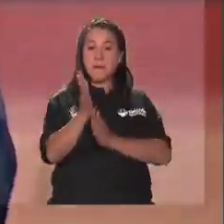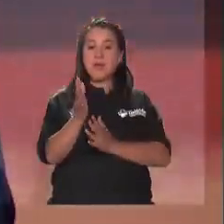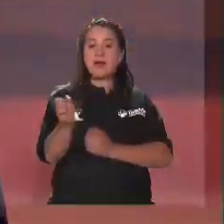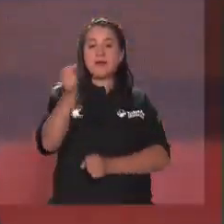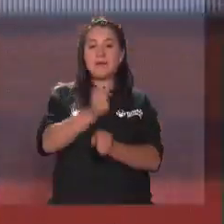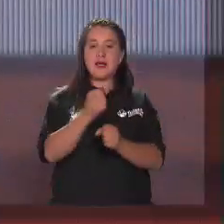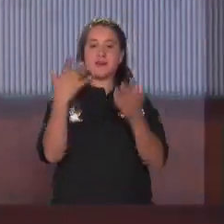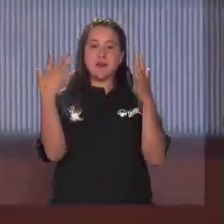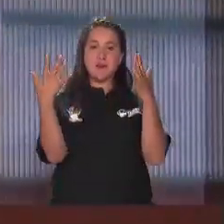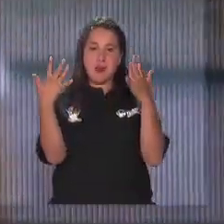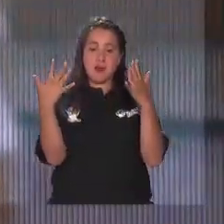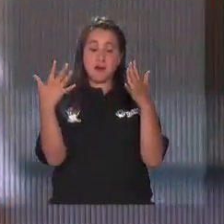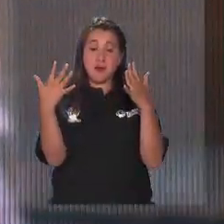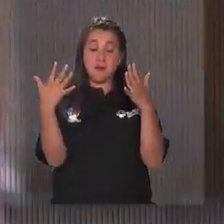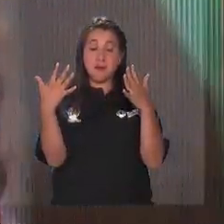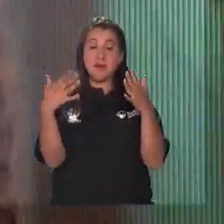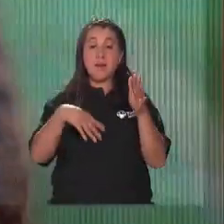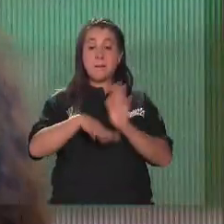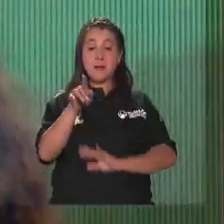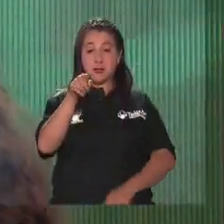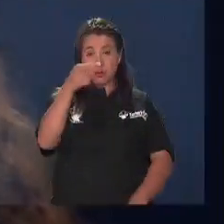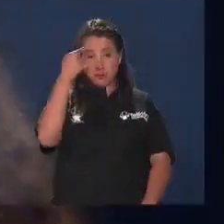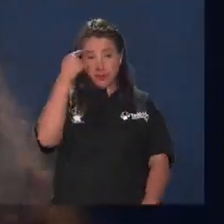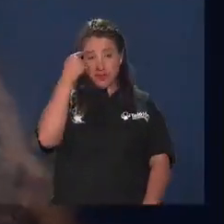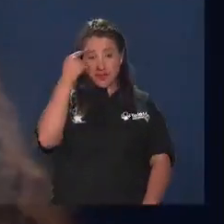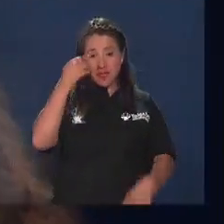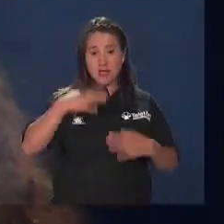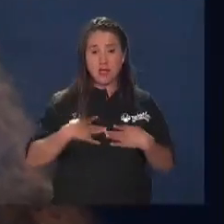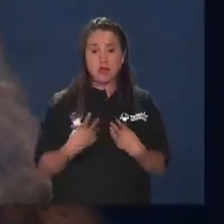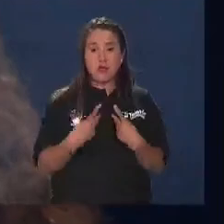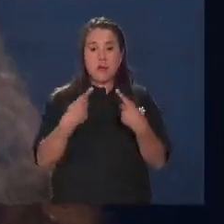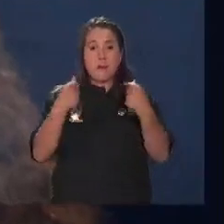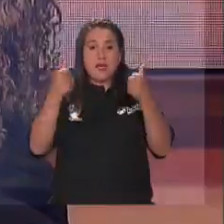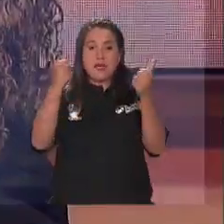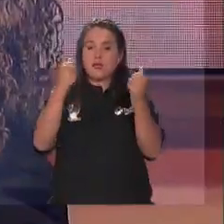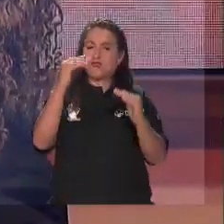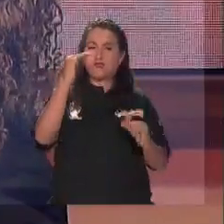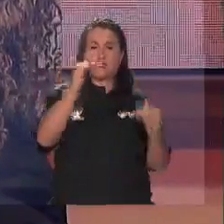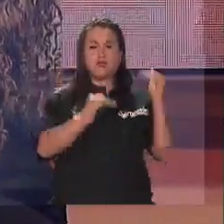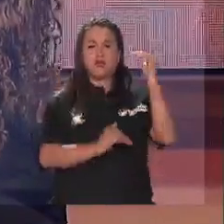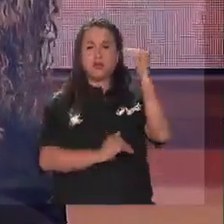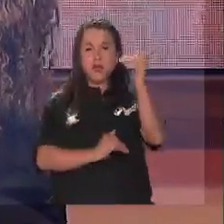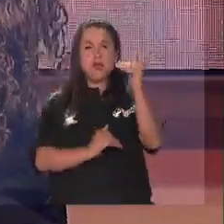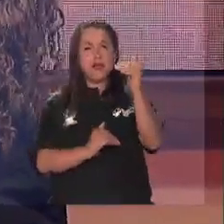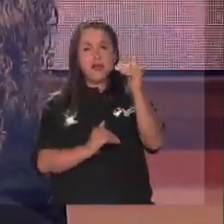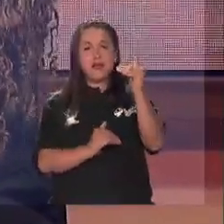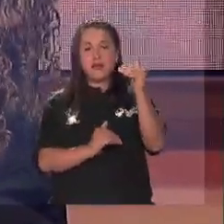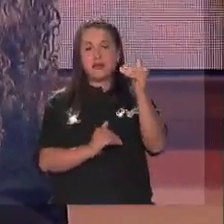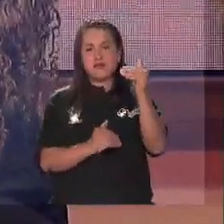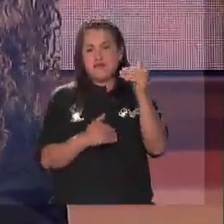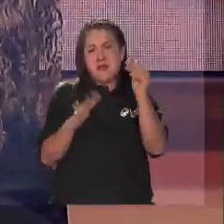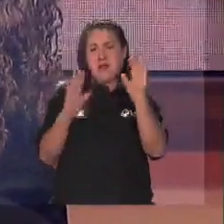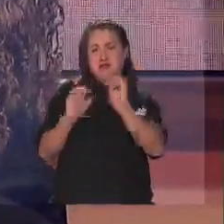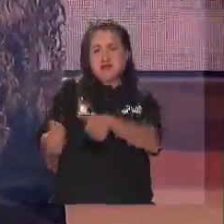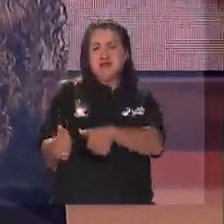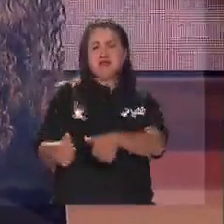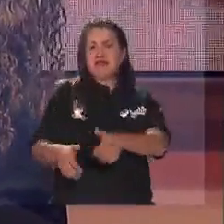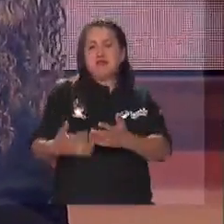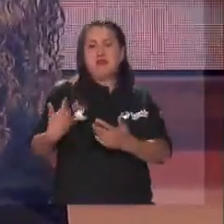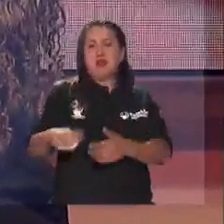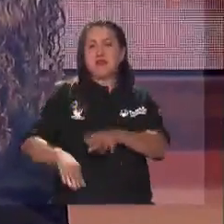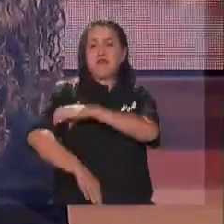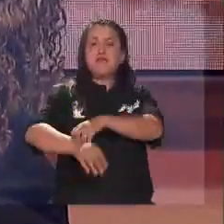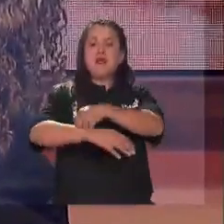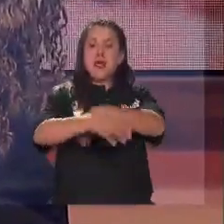Pero sobre todo, tu mente y tu espíritu superan la falta de tus brazos. Y tú lo que necesitas